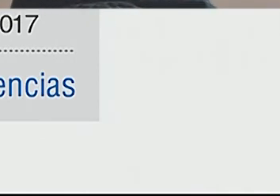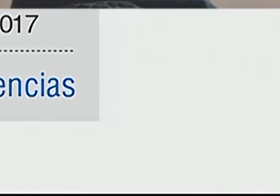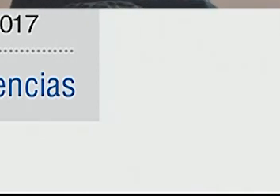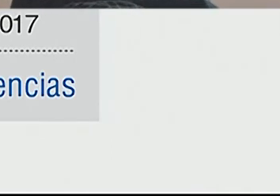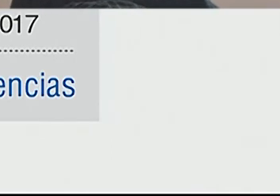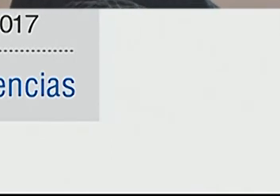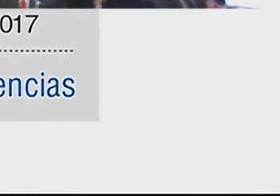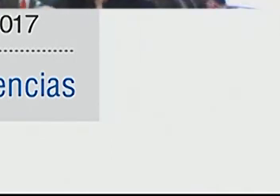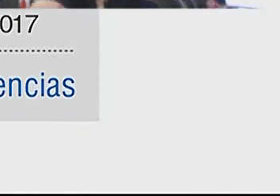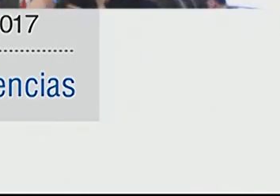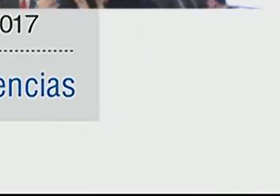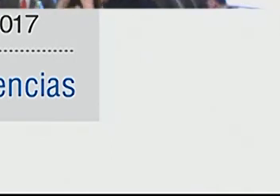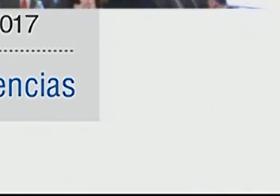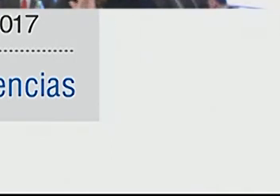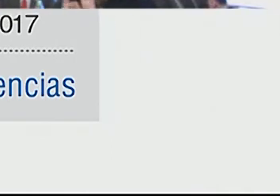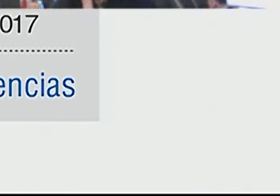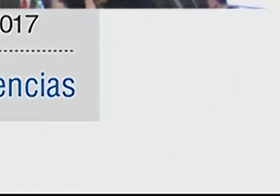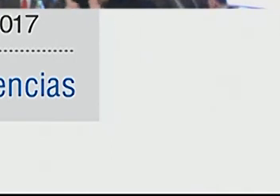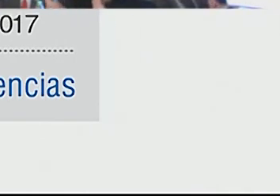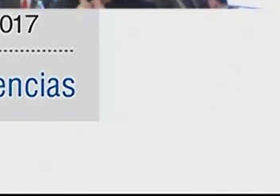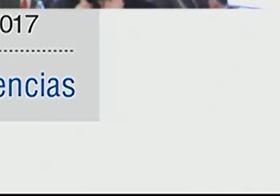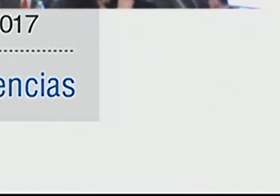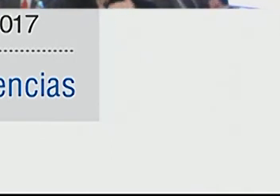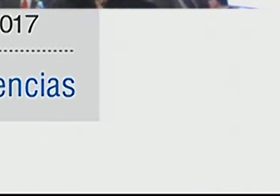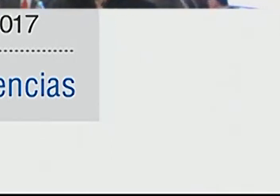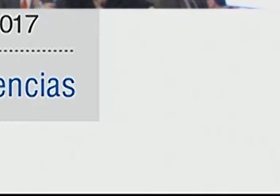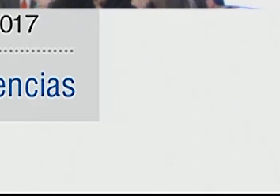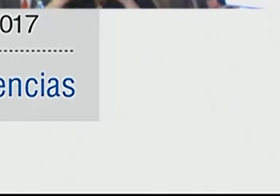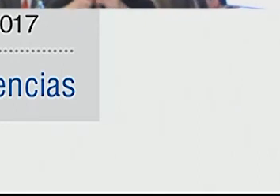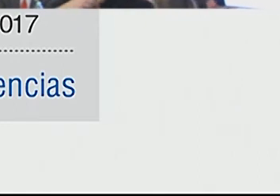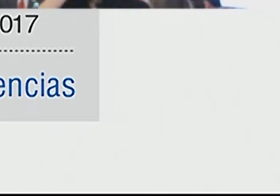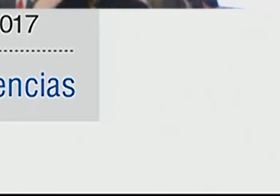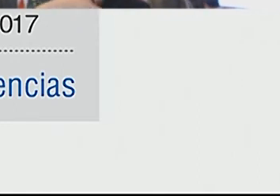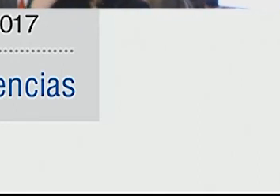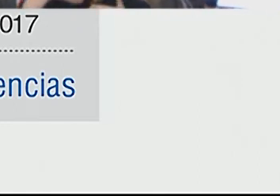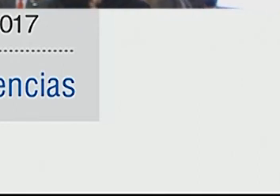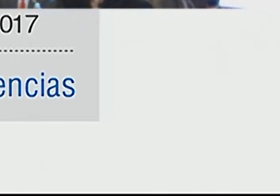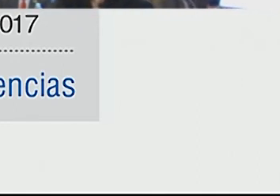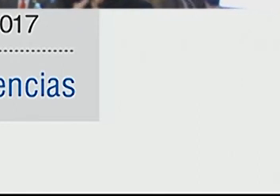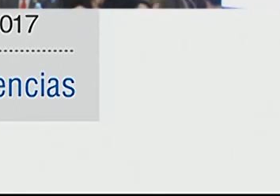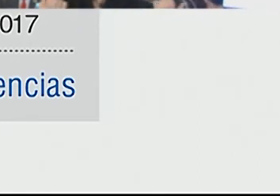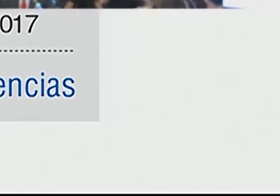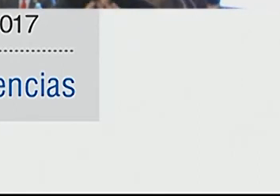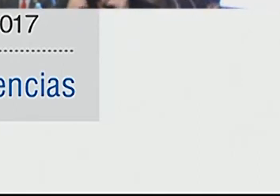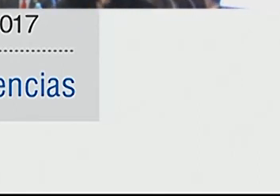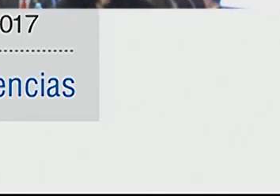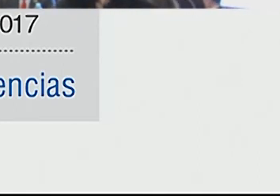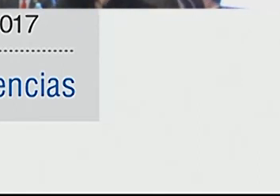presentes para el desarrollo de esta audiencia nuestro saludo al